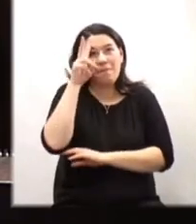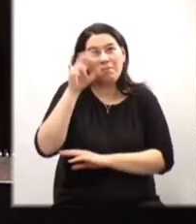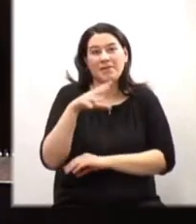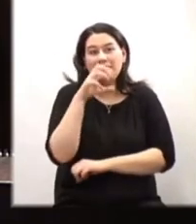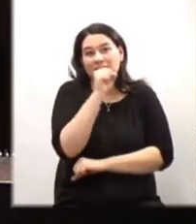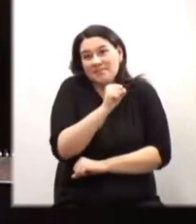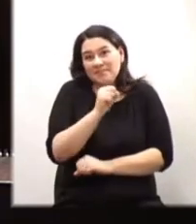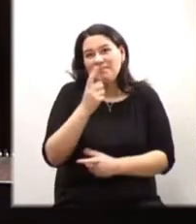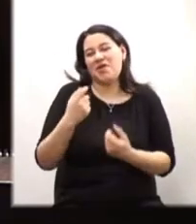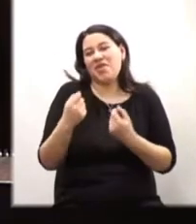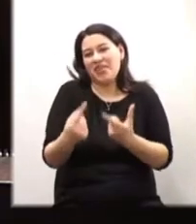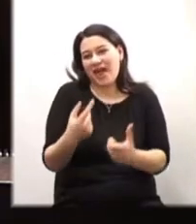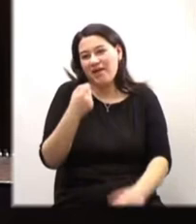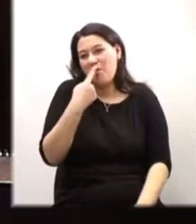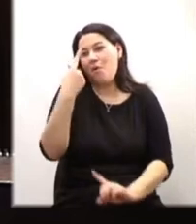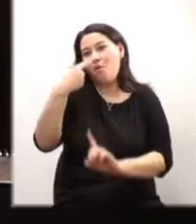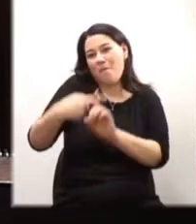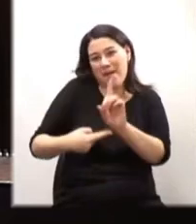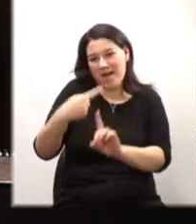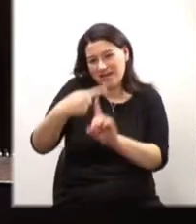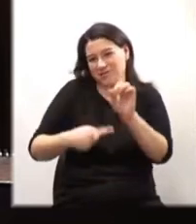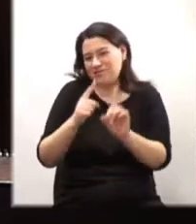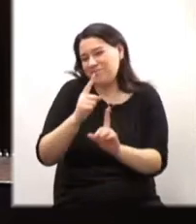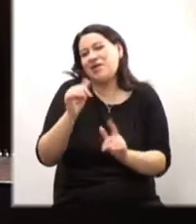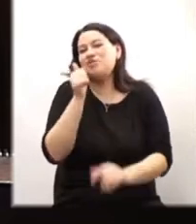poco de omeprazol durante un mes no arregle.